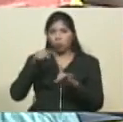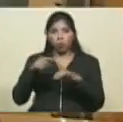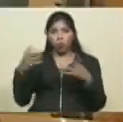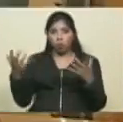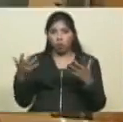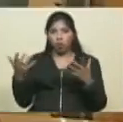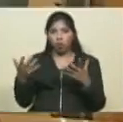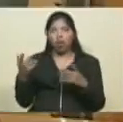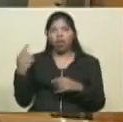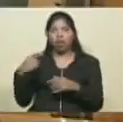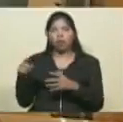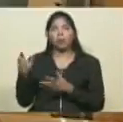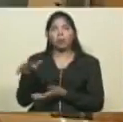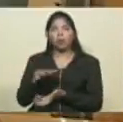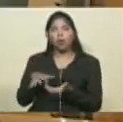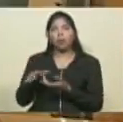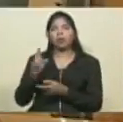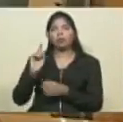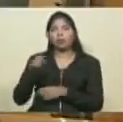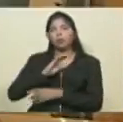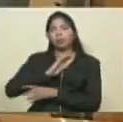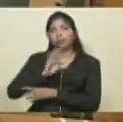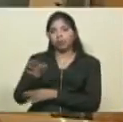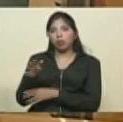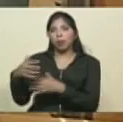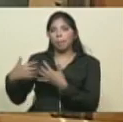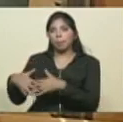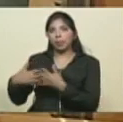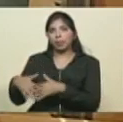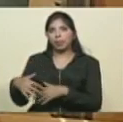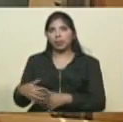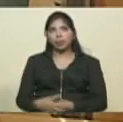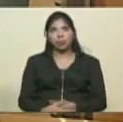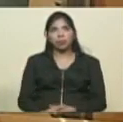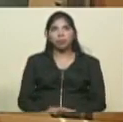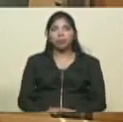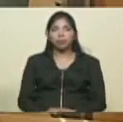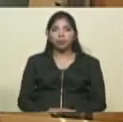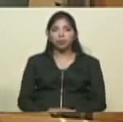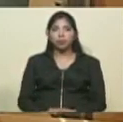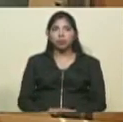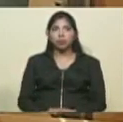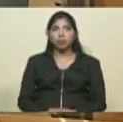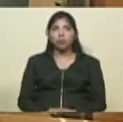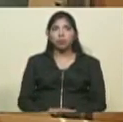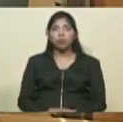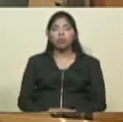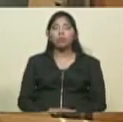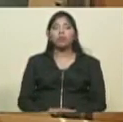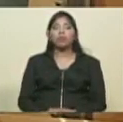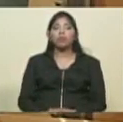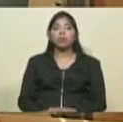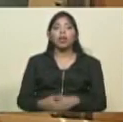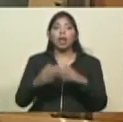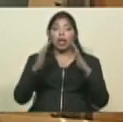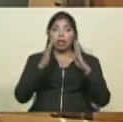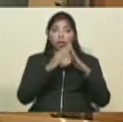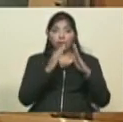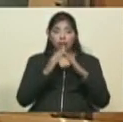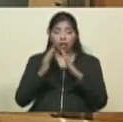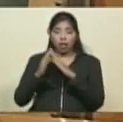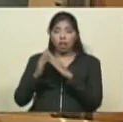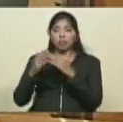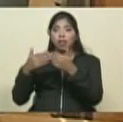las irregularidades y sanciones pertinentes. La ampliación, apertura y funcionamiento de casas de cambio en todo el